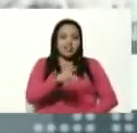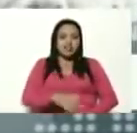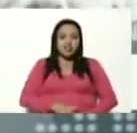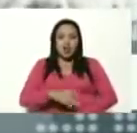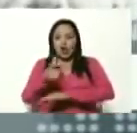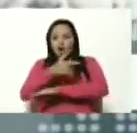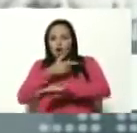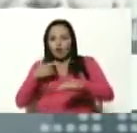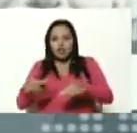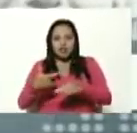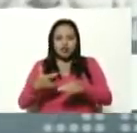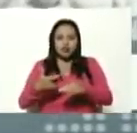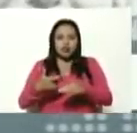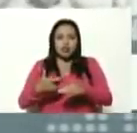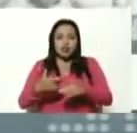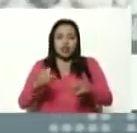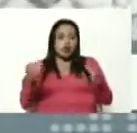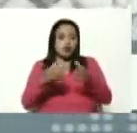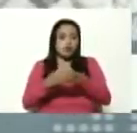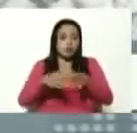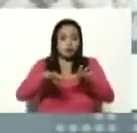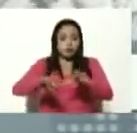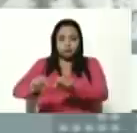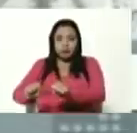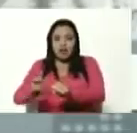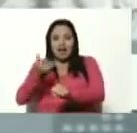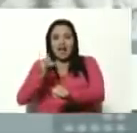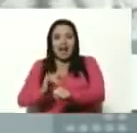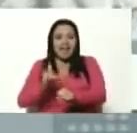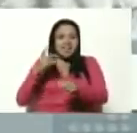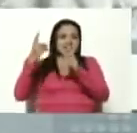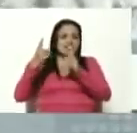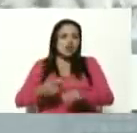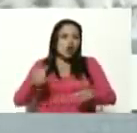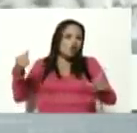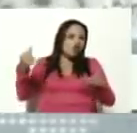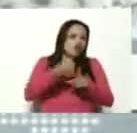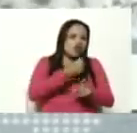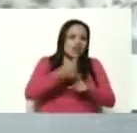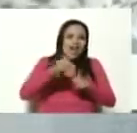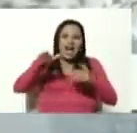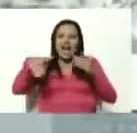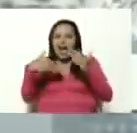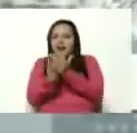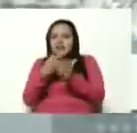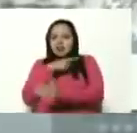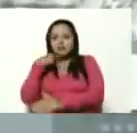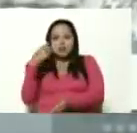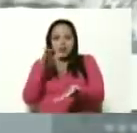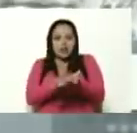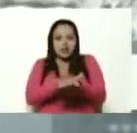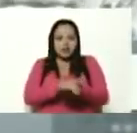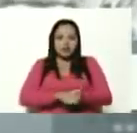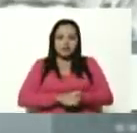de la oligarquía, había dado la orden de torturarlo hasta que muriera.